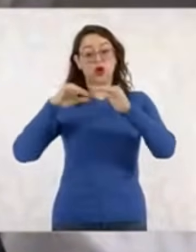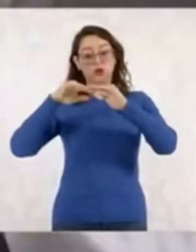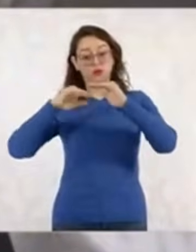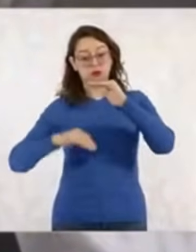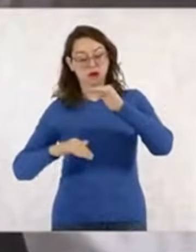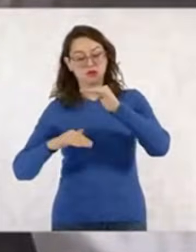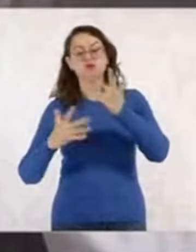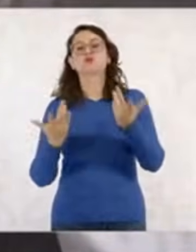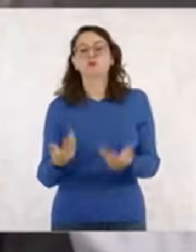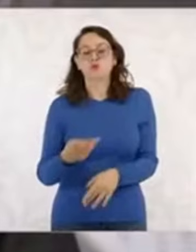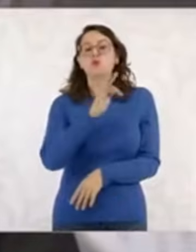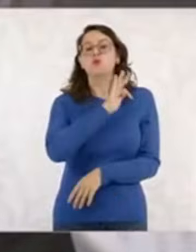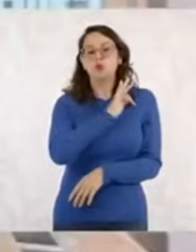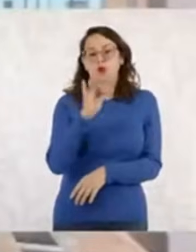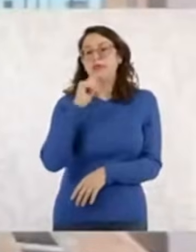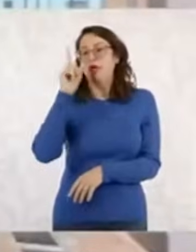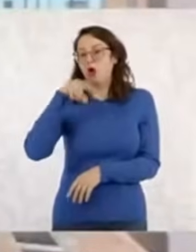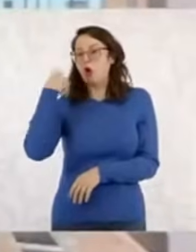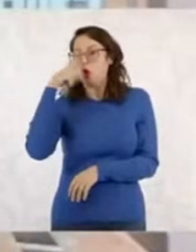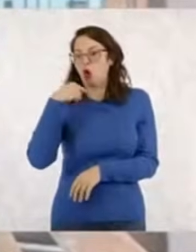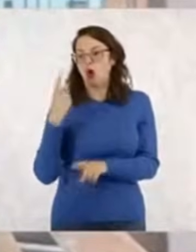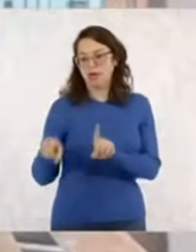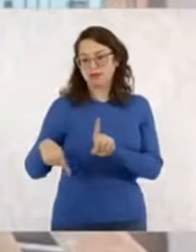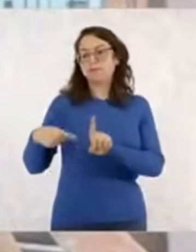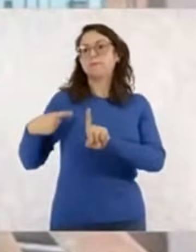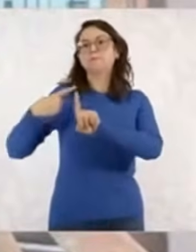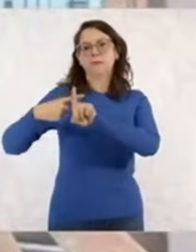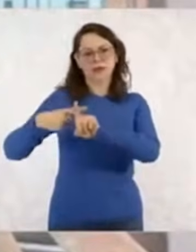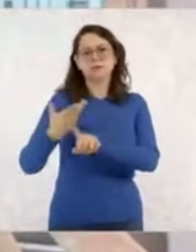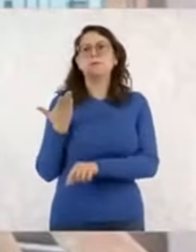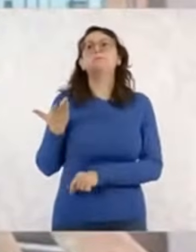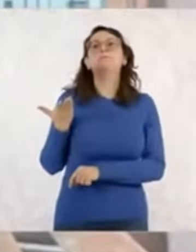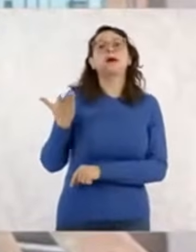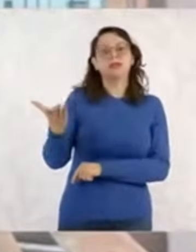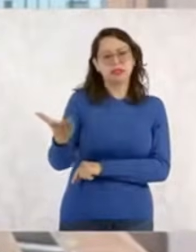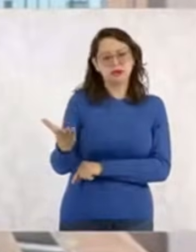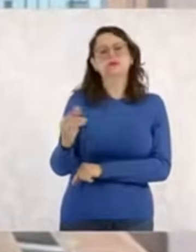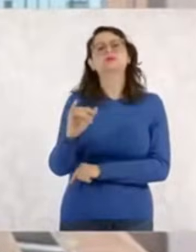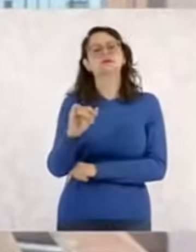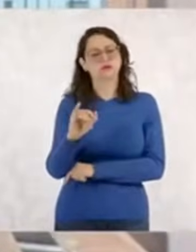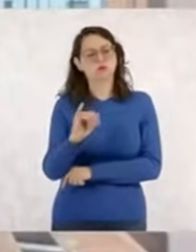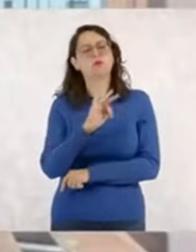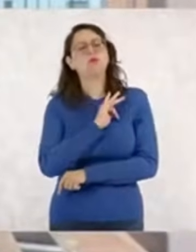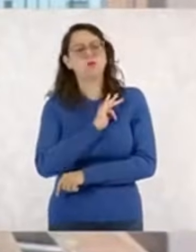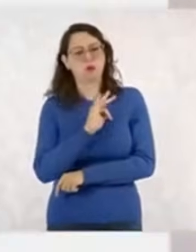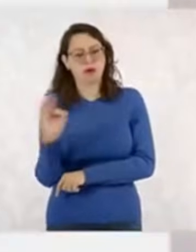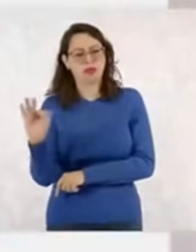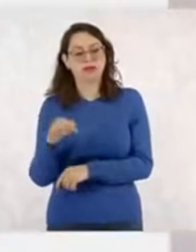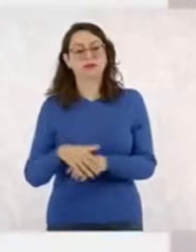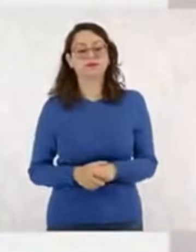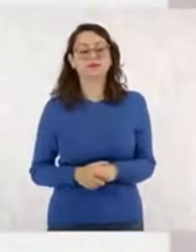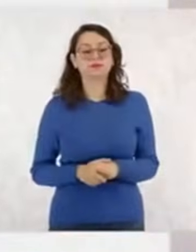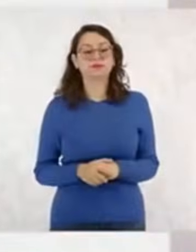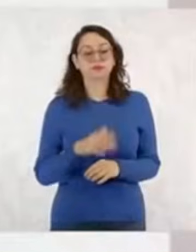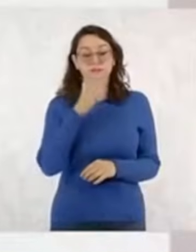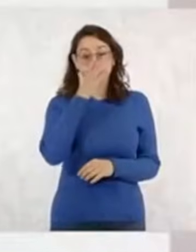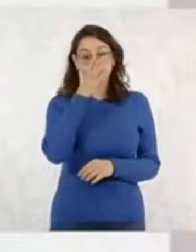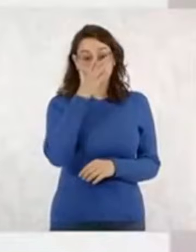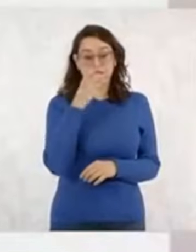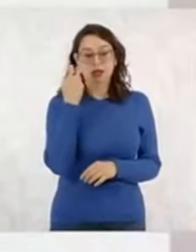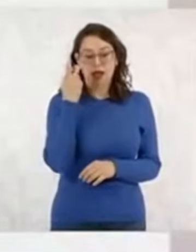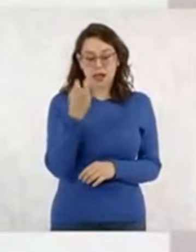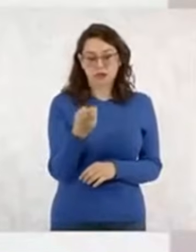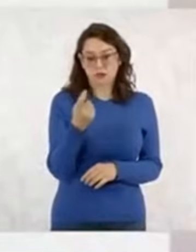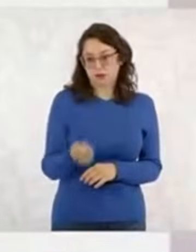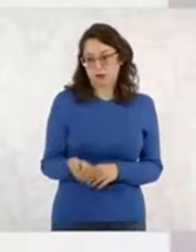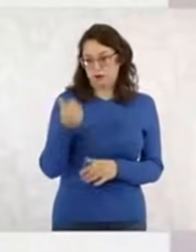extras, así como una implementación gradual y paulatina. Al ser una reforma legal y sobre todo